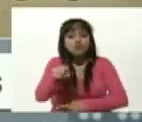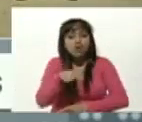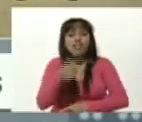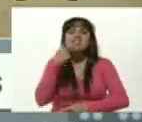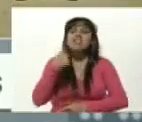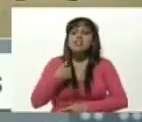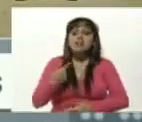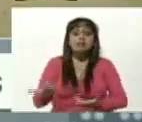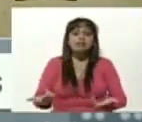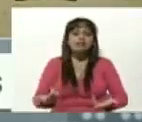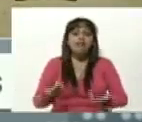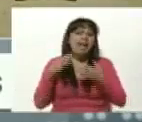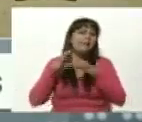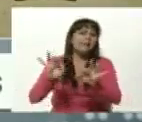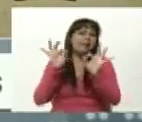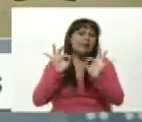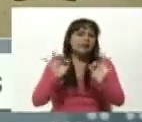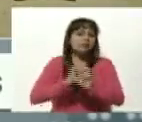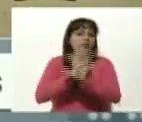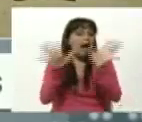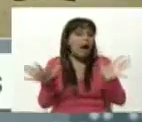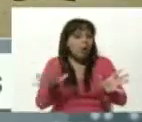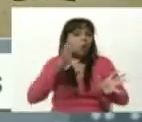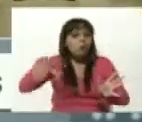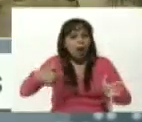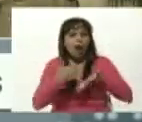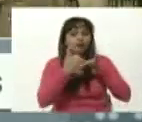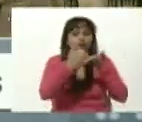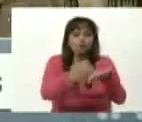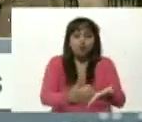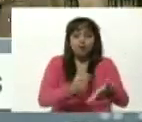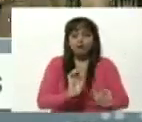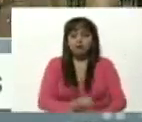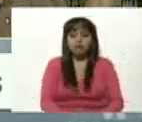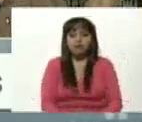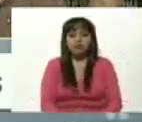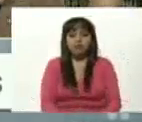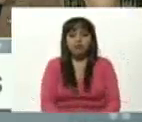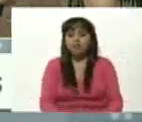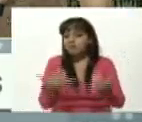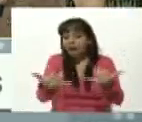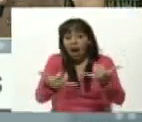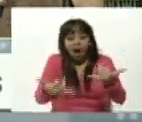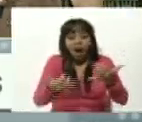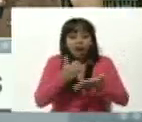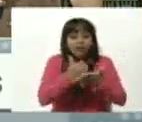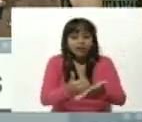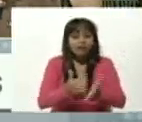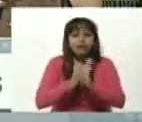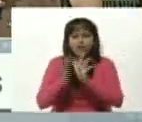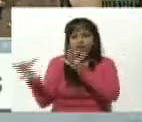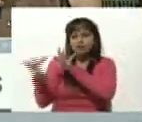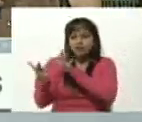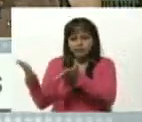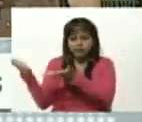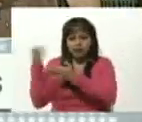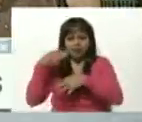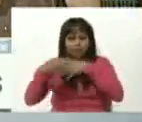Dímelo en específico, en concreto, para poder ayudarte de una vez. Adelante, Luis.